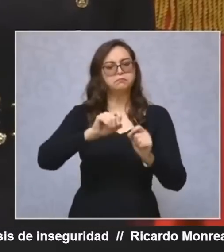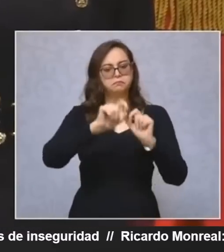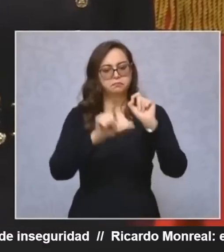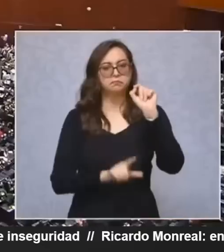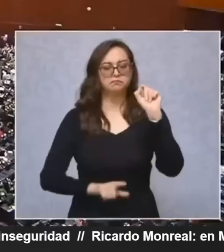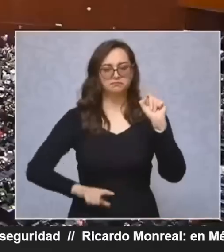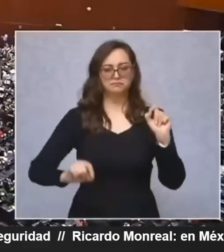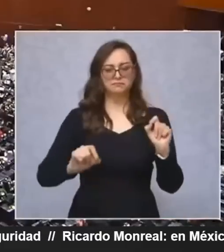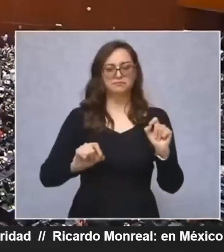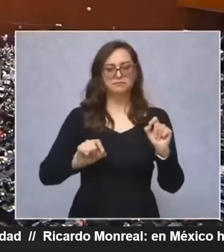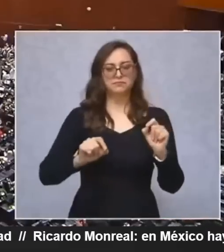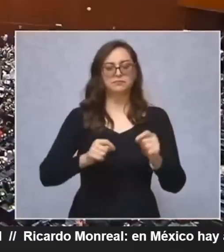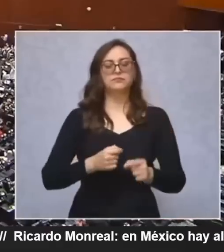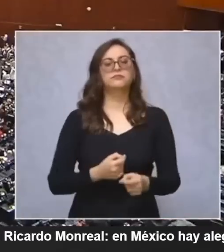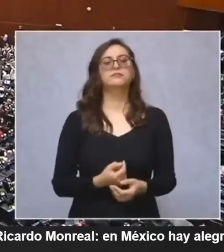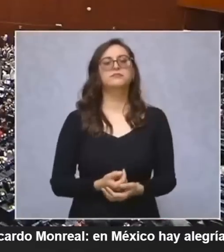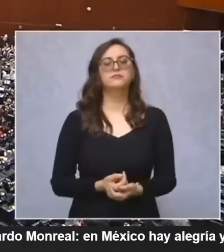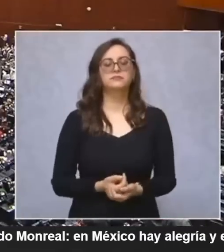mexicanos.